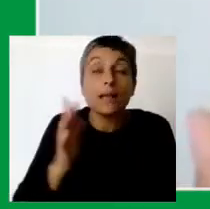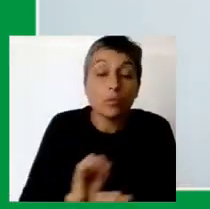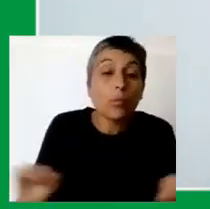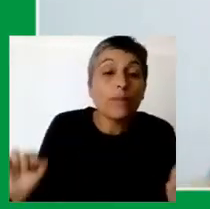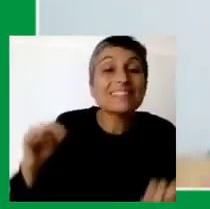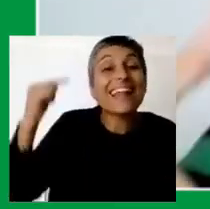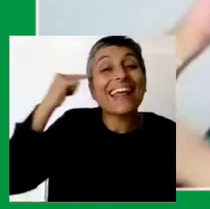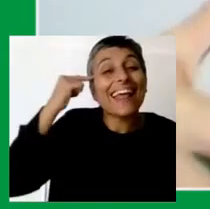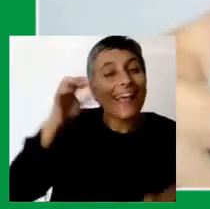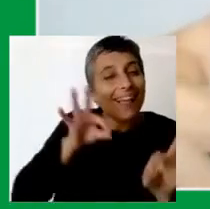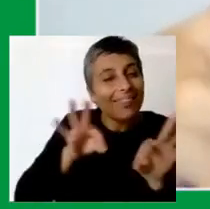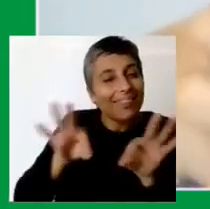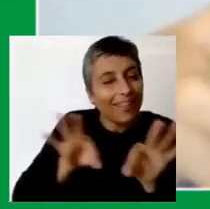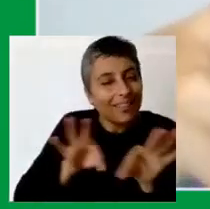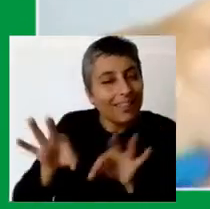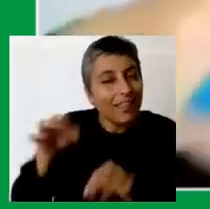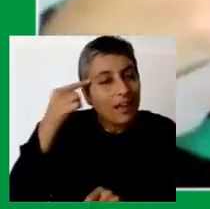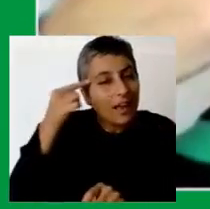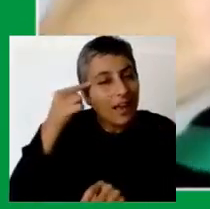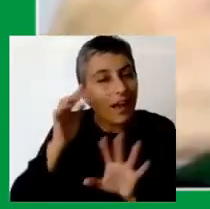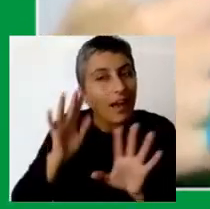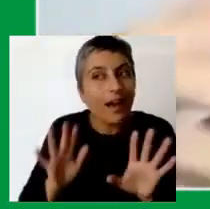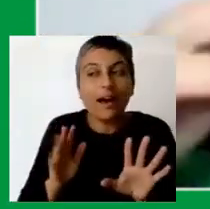de las estrategias puede ser, bueno,